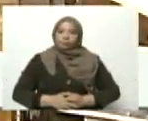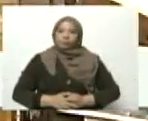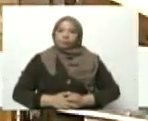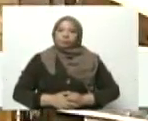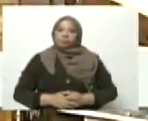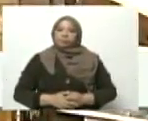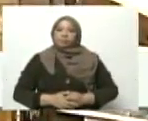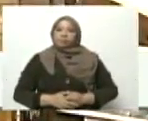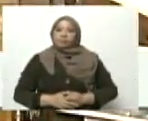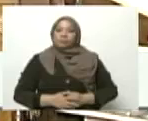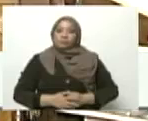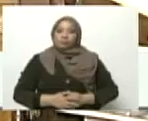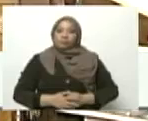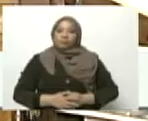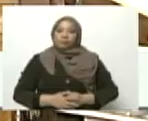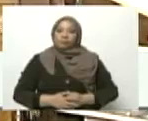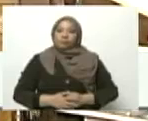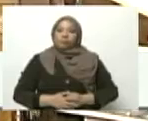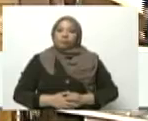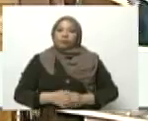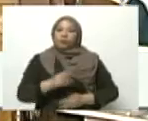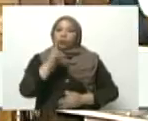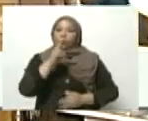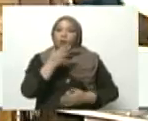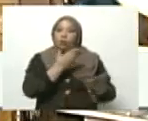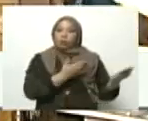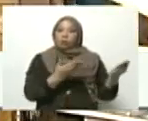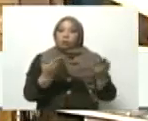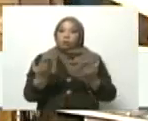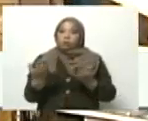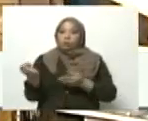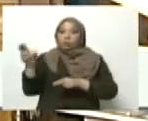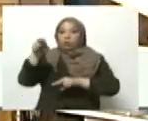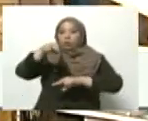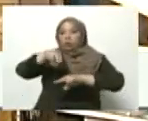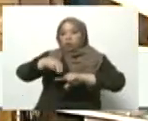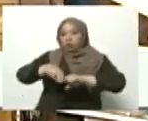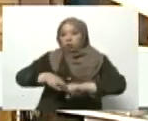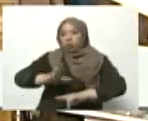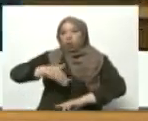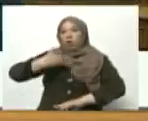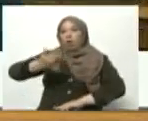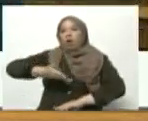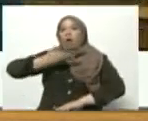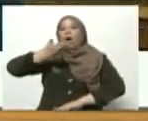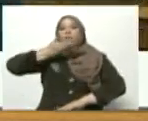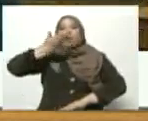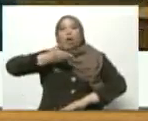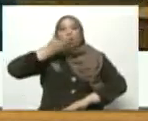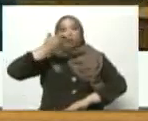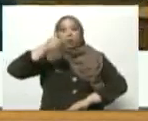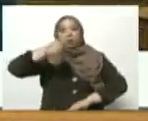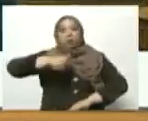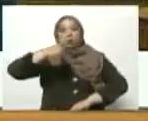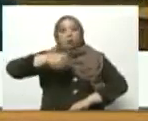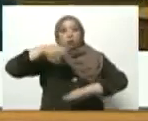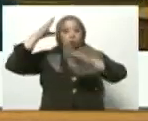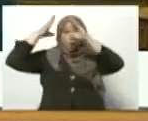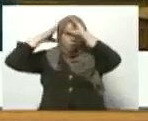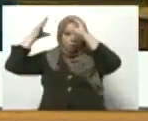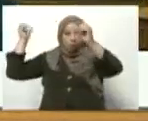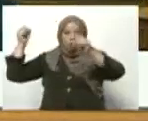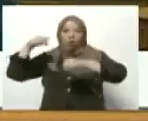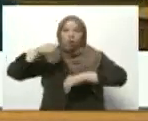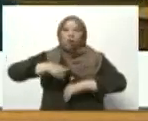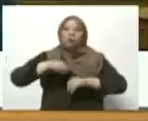Invitamos a ocupar la tribuna de oradores a el embajador